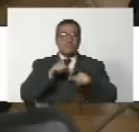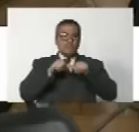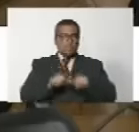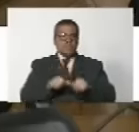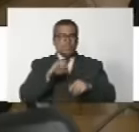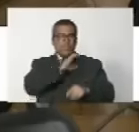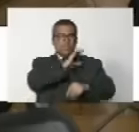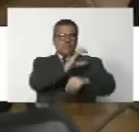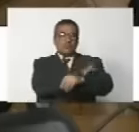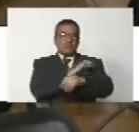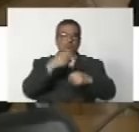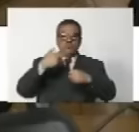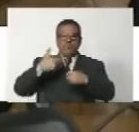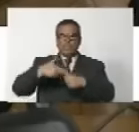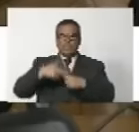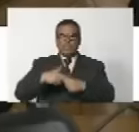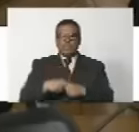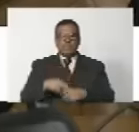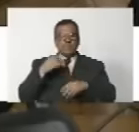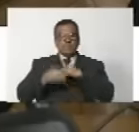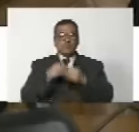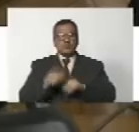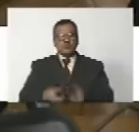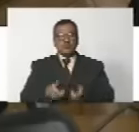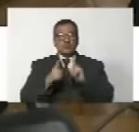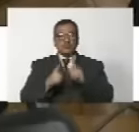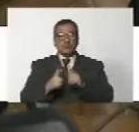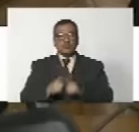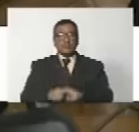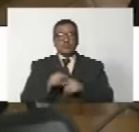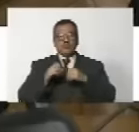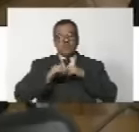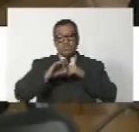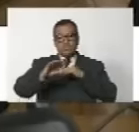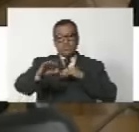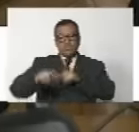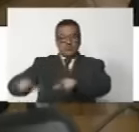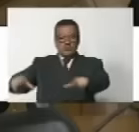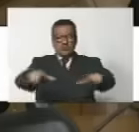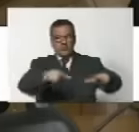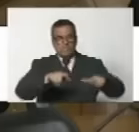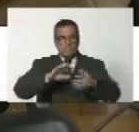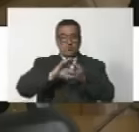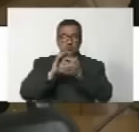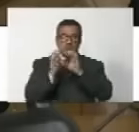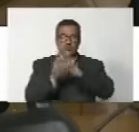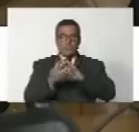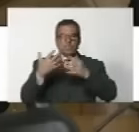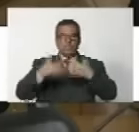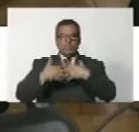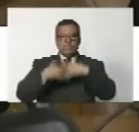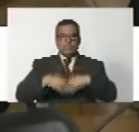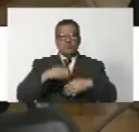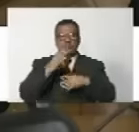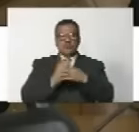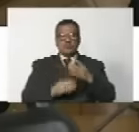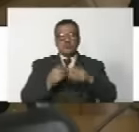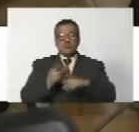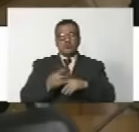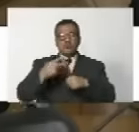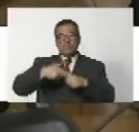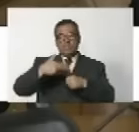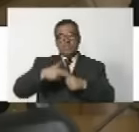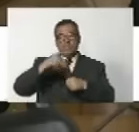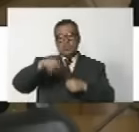Permanente de Energía y Petróleo, mediante el cual se autoriza la extensión del área geográfica de la empresa mixta